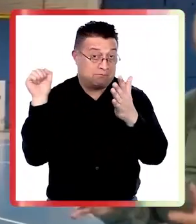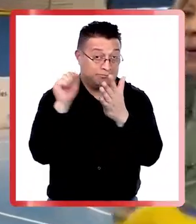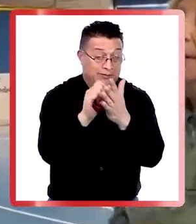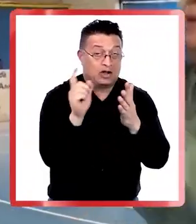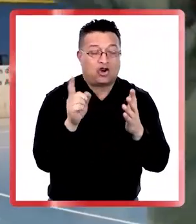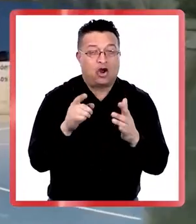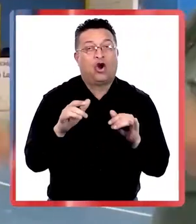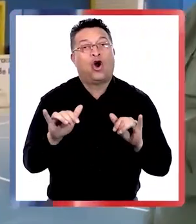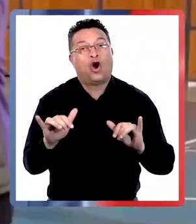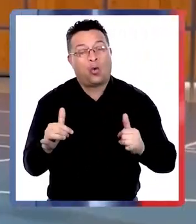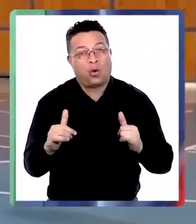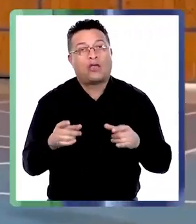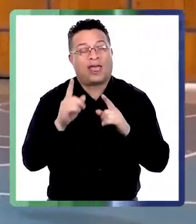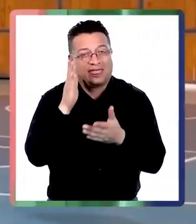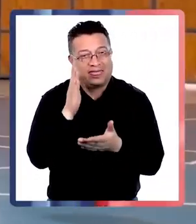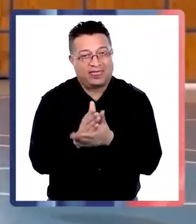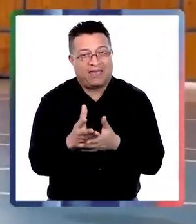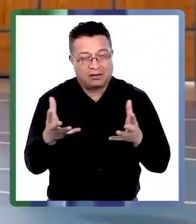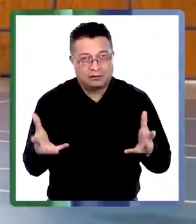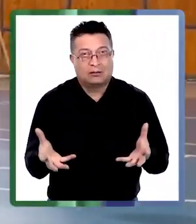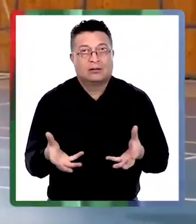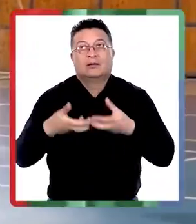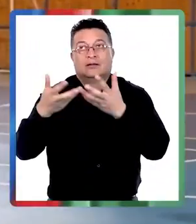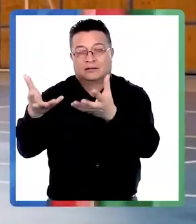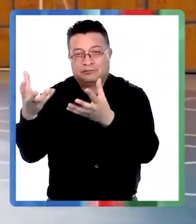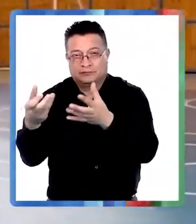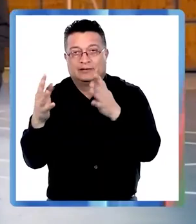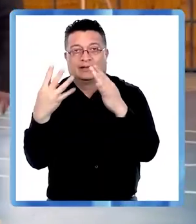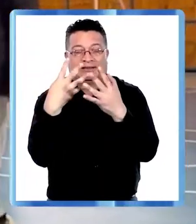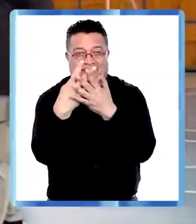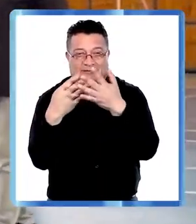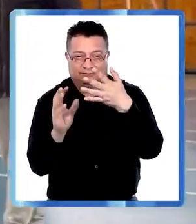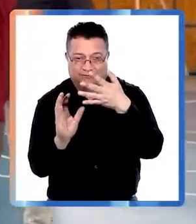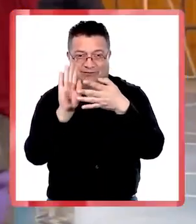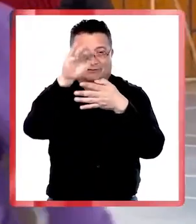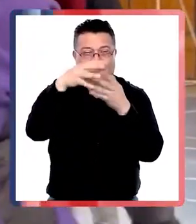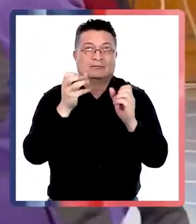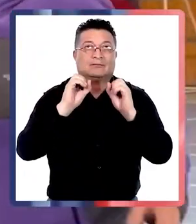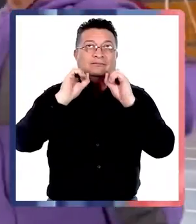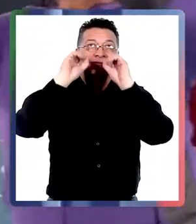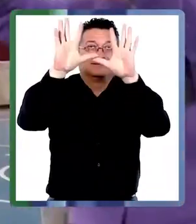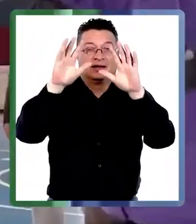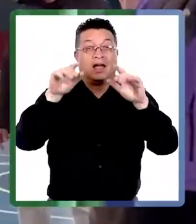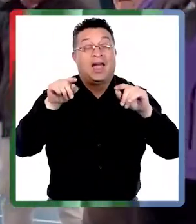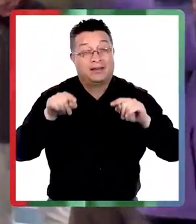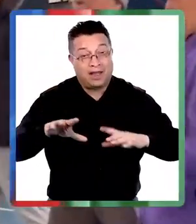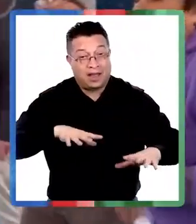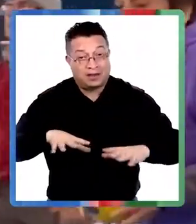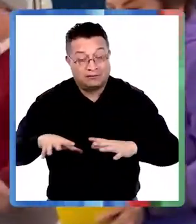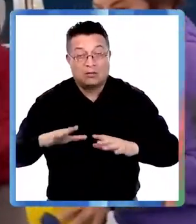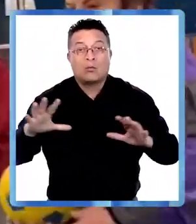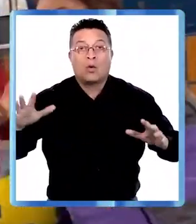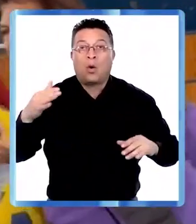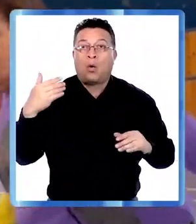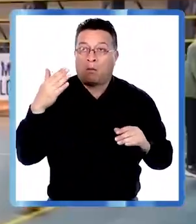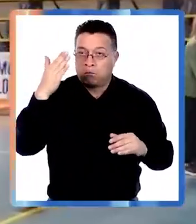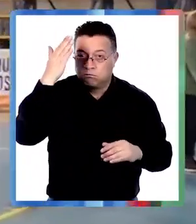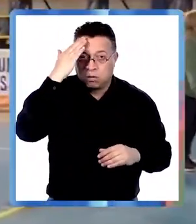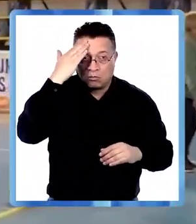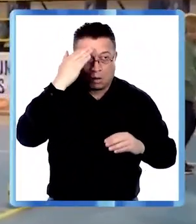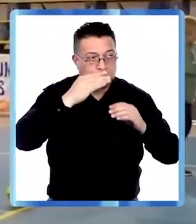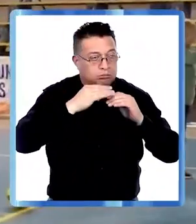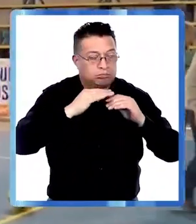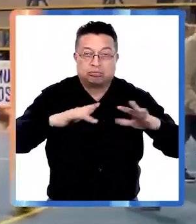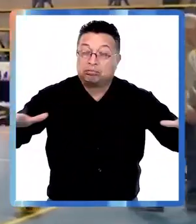se golpea, sino que los jugadores deben atraparla y lanzarla sobre la red. Una actividad que ha adquirido rápidamente